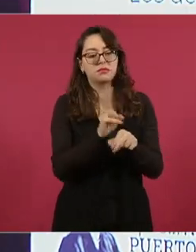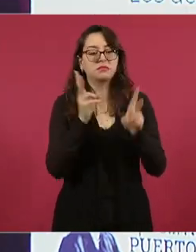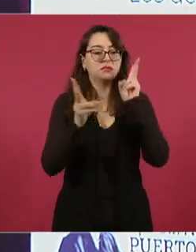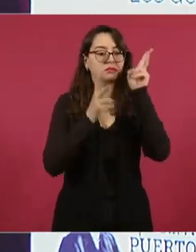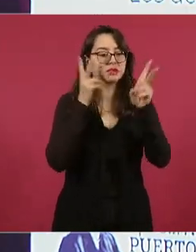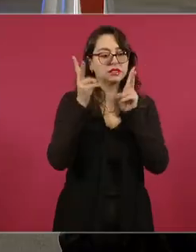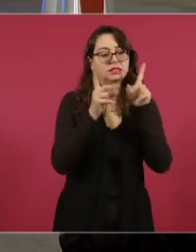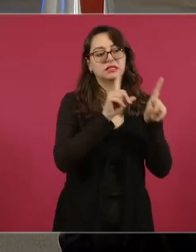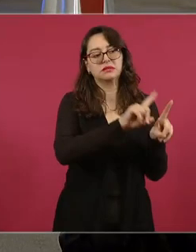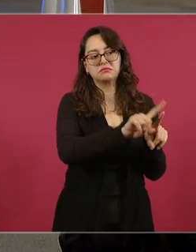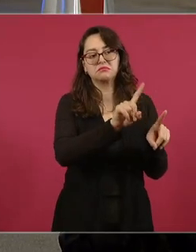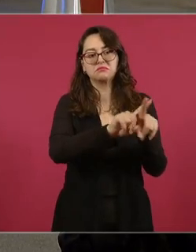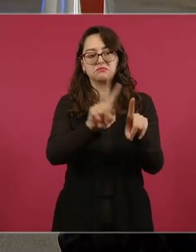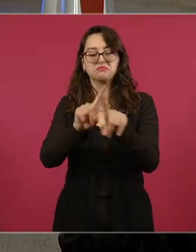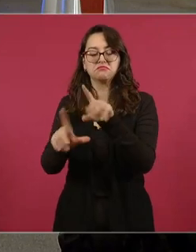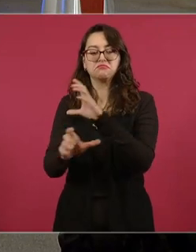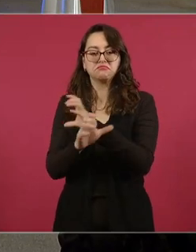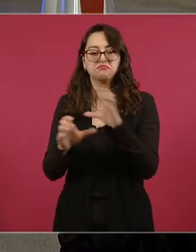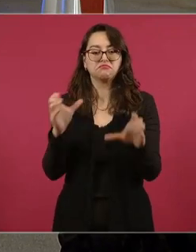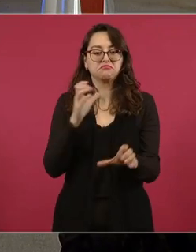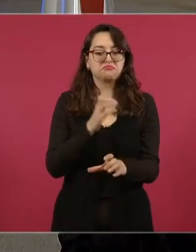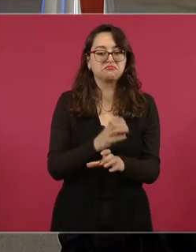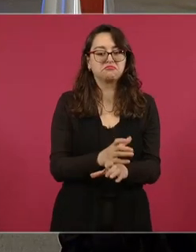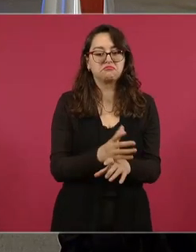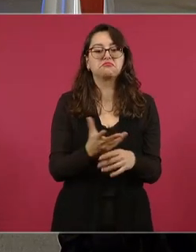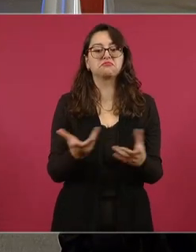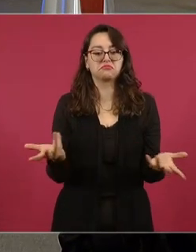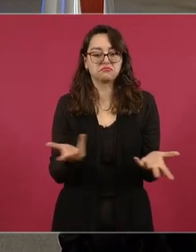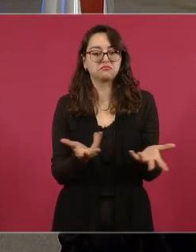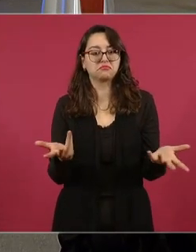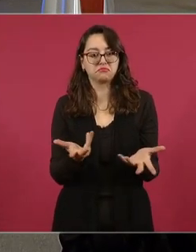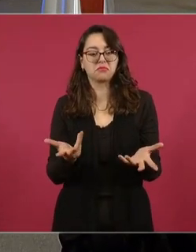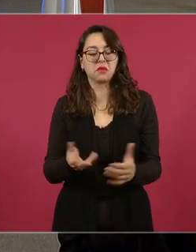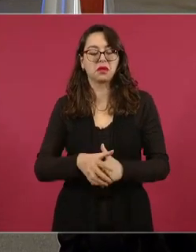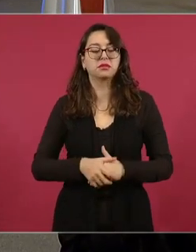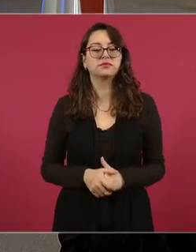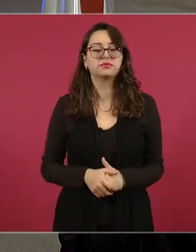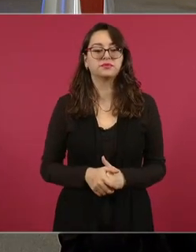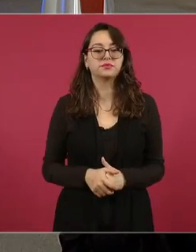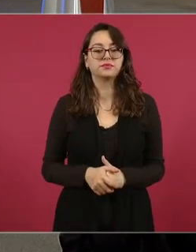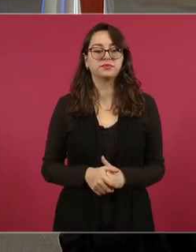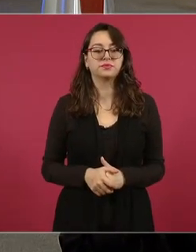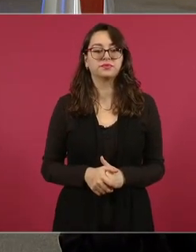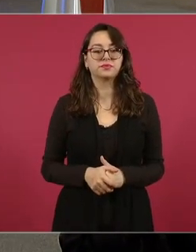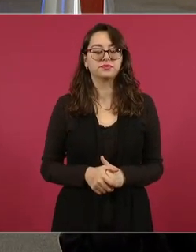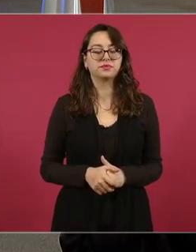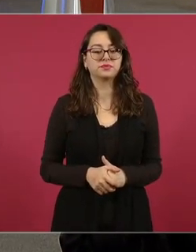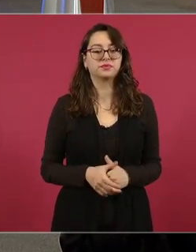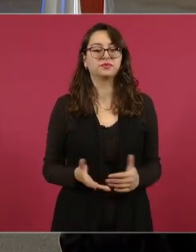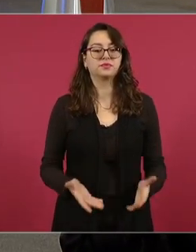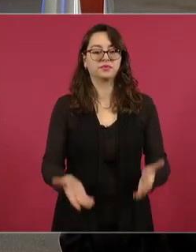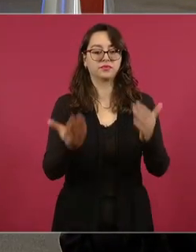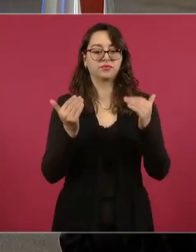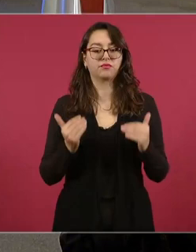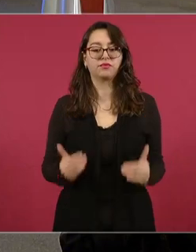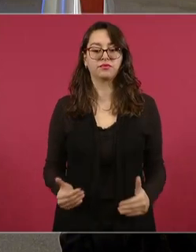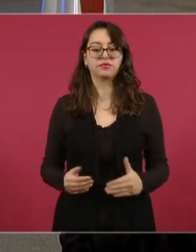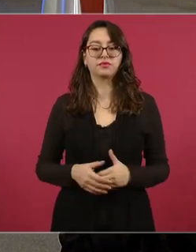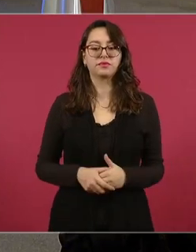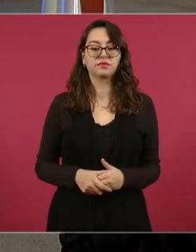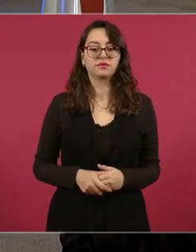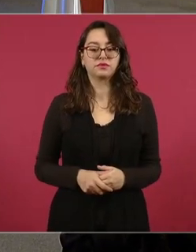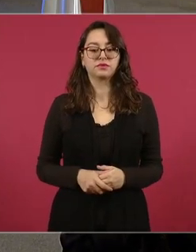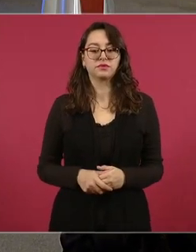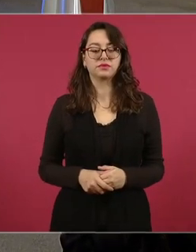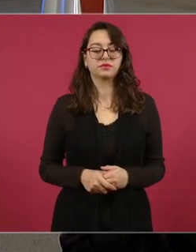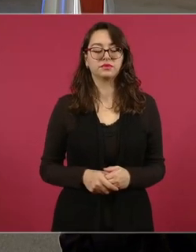los integrantes de las Mesas de Paz. Adelante. Aquí vienen algunos operativos en el país.